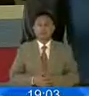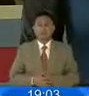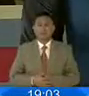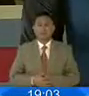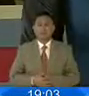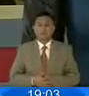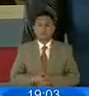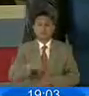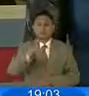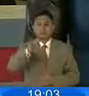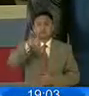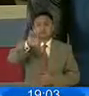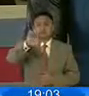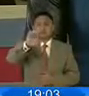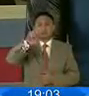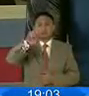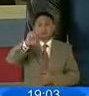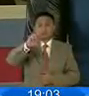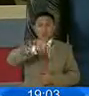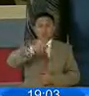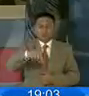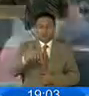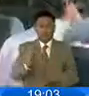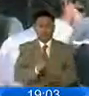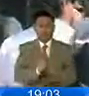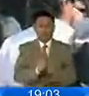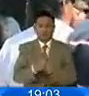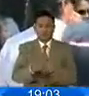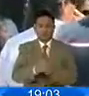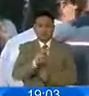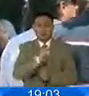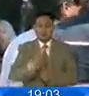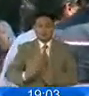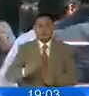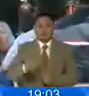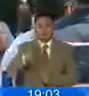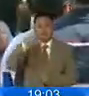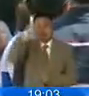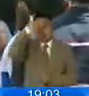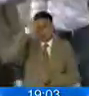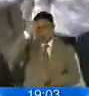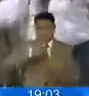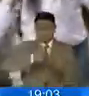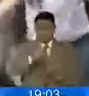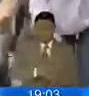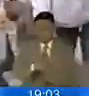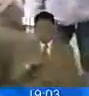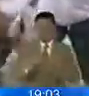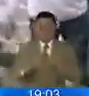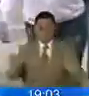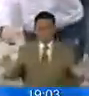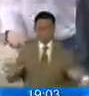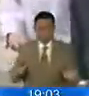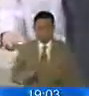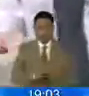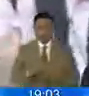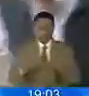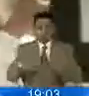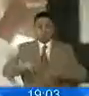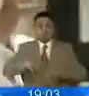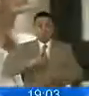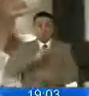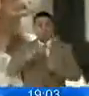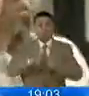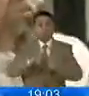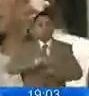Diego Salgado, asambleísta de Creo, acompañado por el candidato a vicepresidente Andrés Páez y simpatizantes del movimiento, realizaron una caminata hasta la